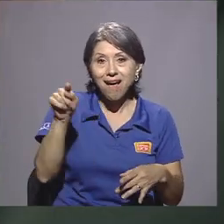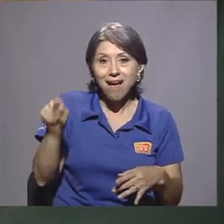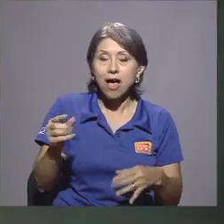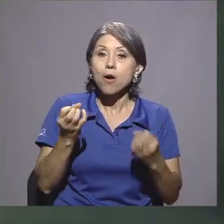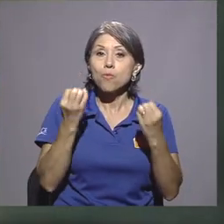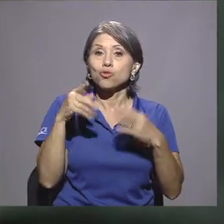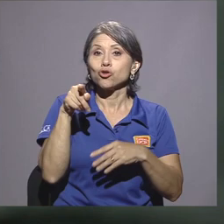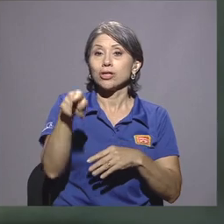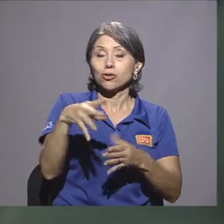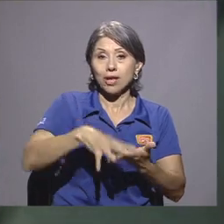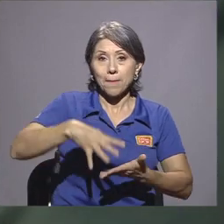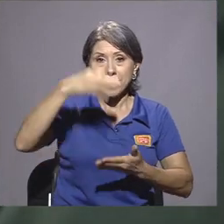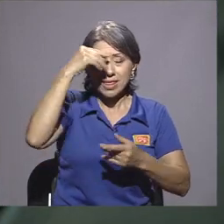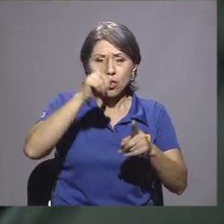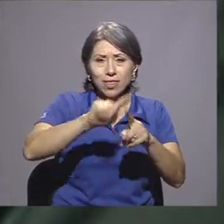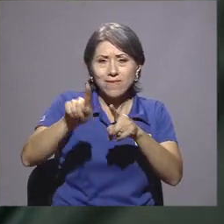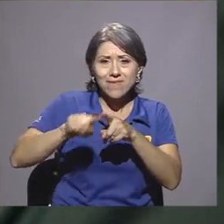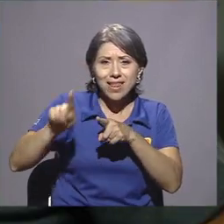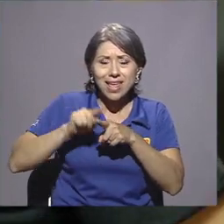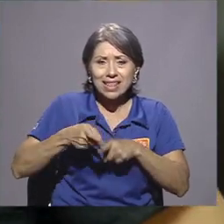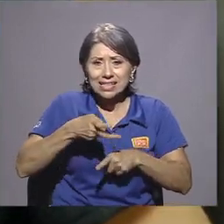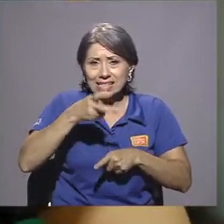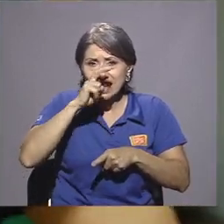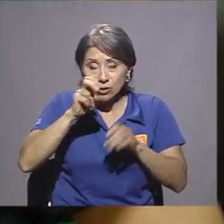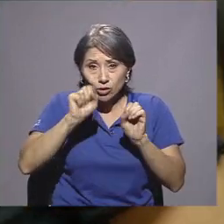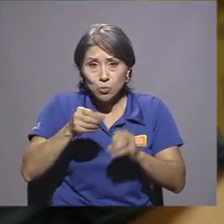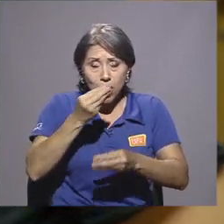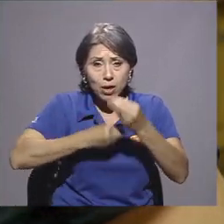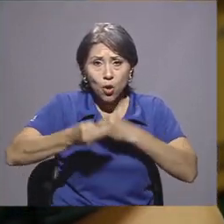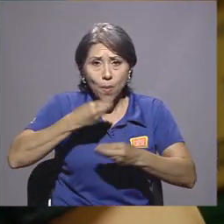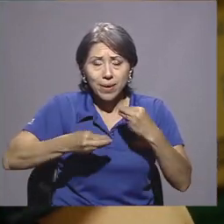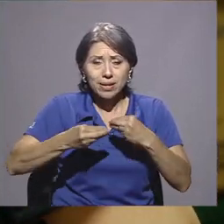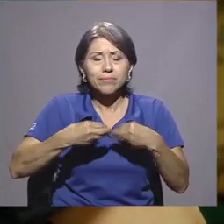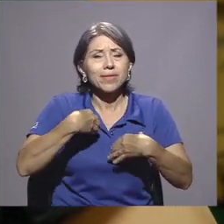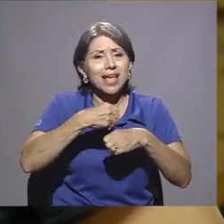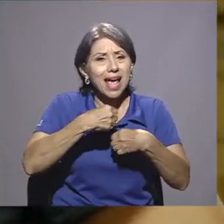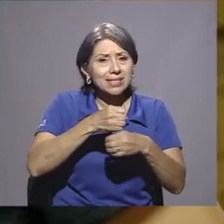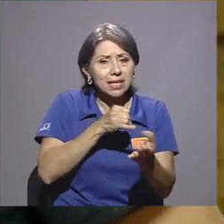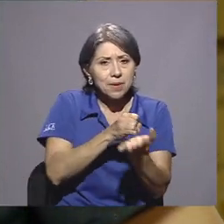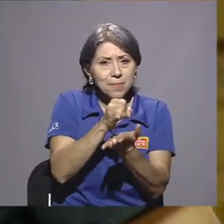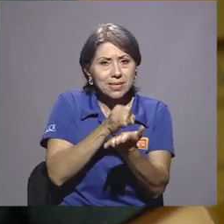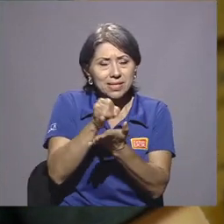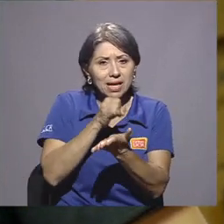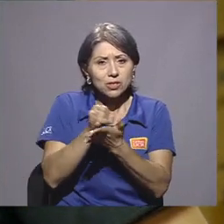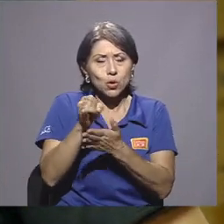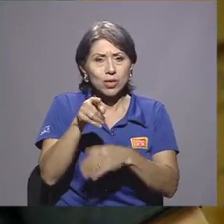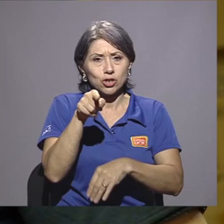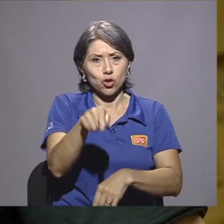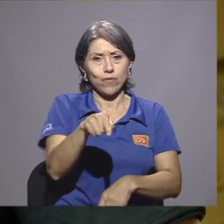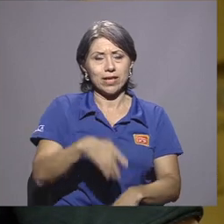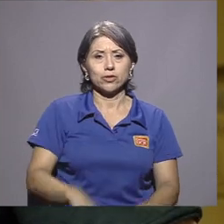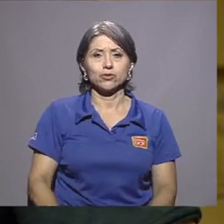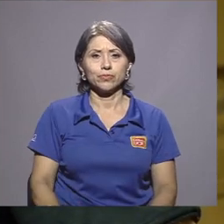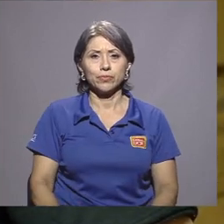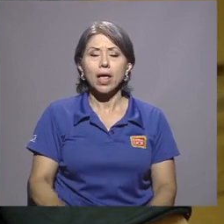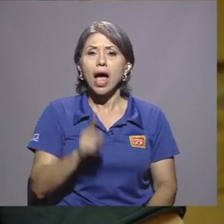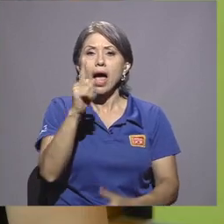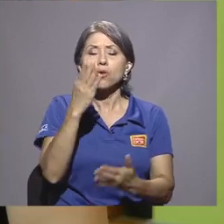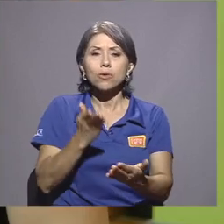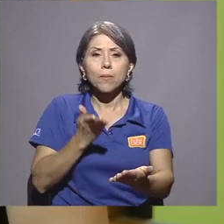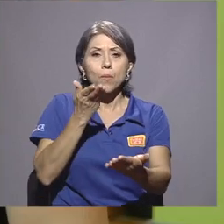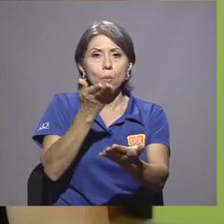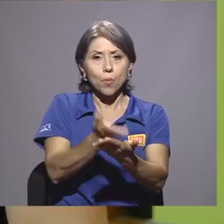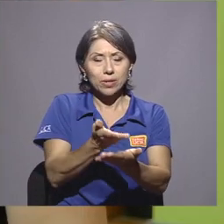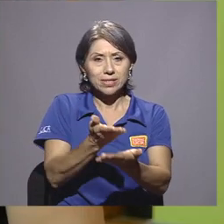las diferentes especies de insectos comestibles y realizan investigaciones sobre ellos. Hay una propuesta de que